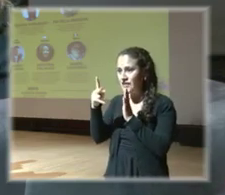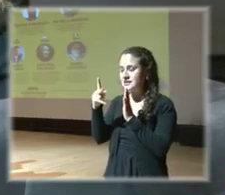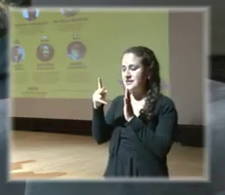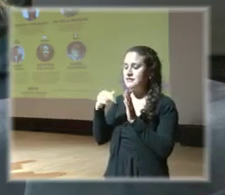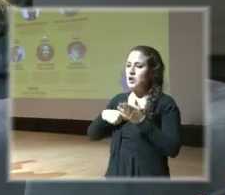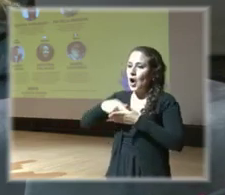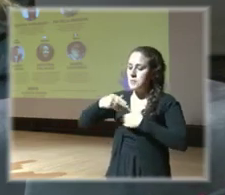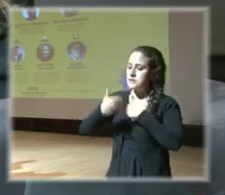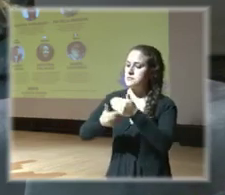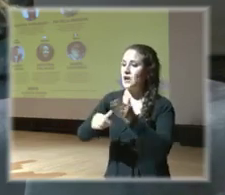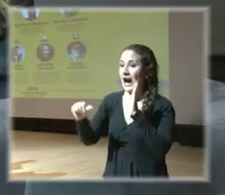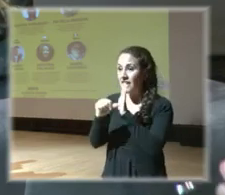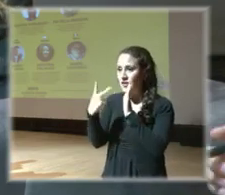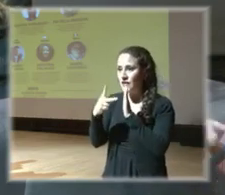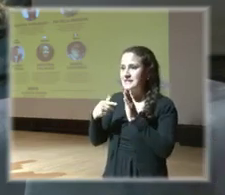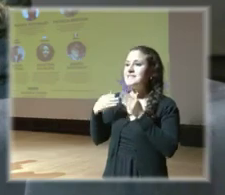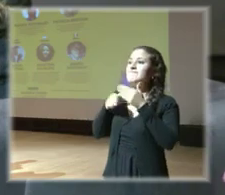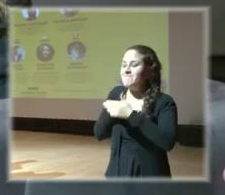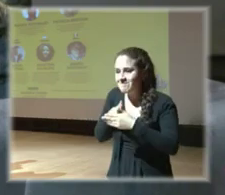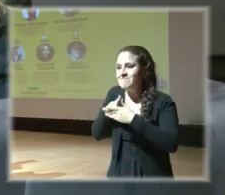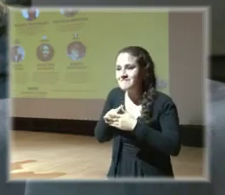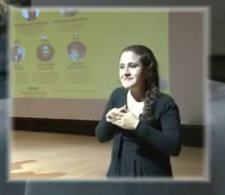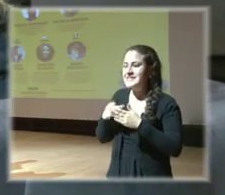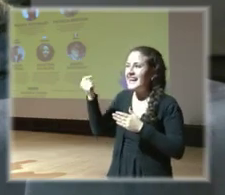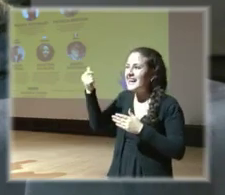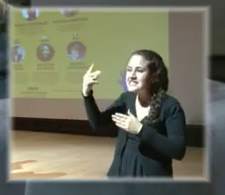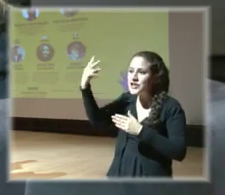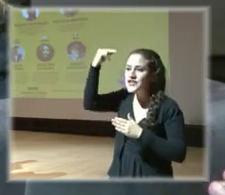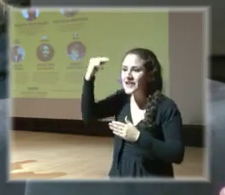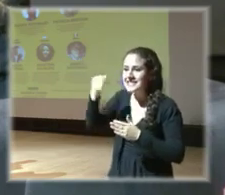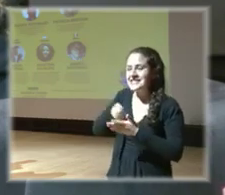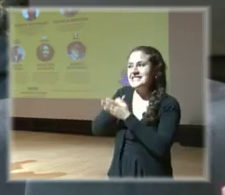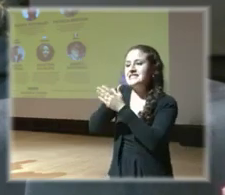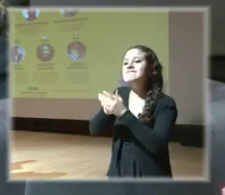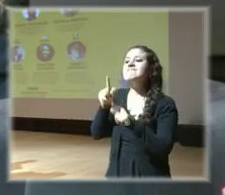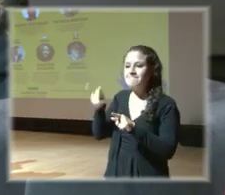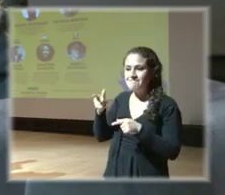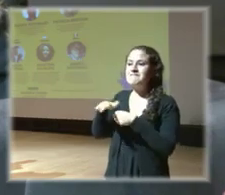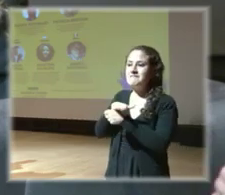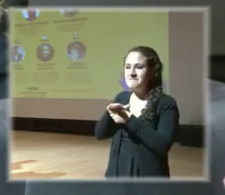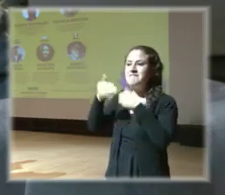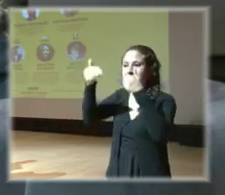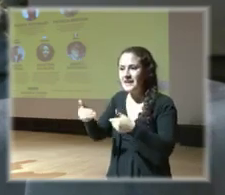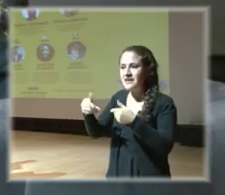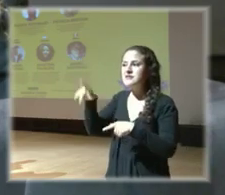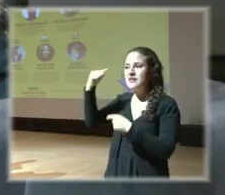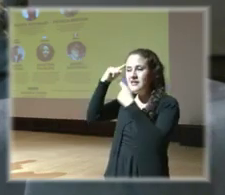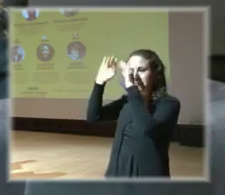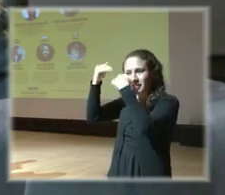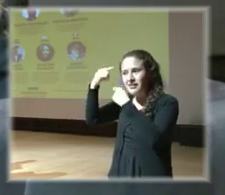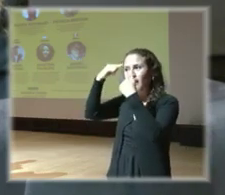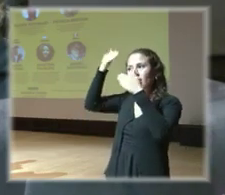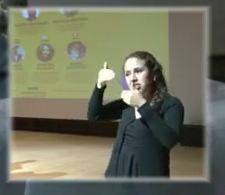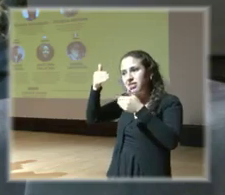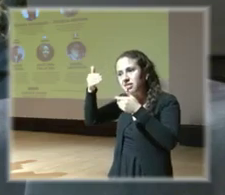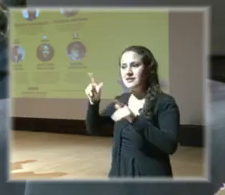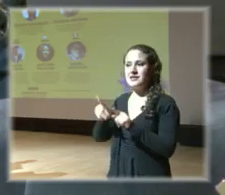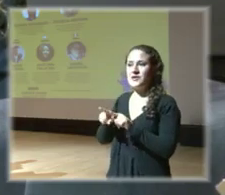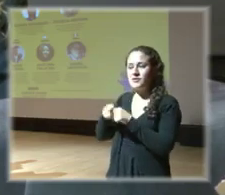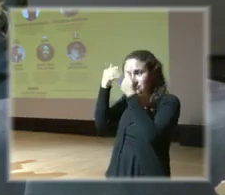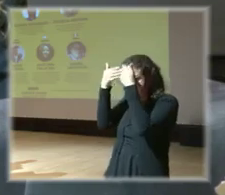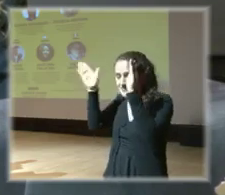discapacidad. Por eso hoy cuesta implementar esto, porque bueno, hay todavía muchas barreras que son mentales y muchos prejuicios que desterrar. El camino